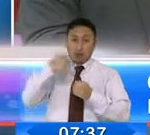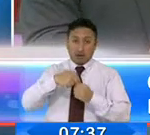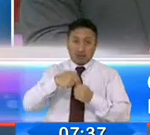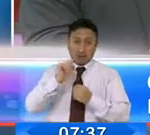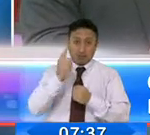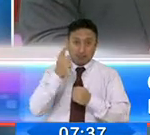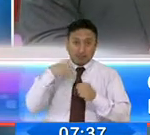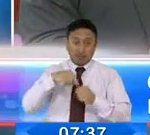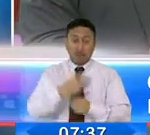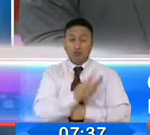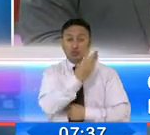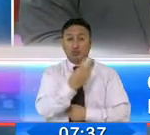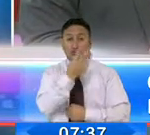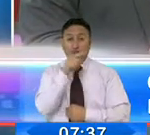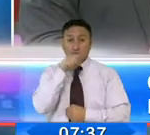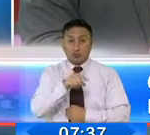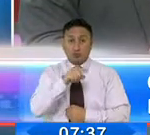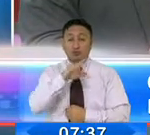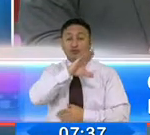el